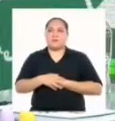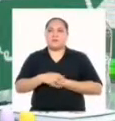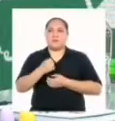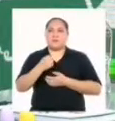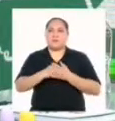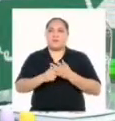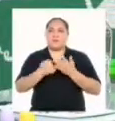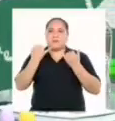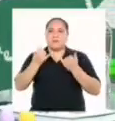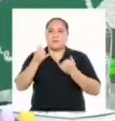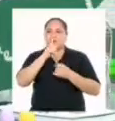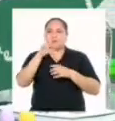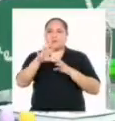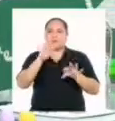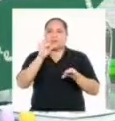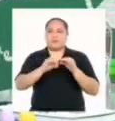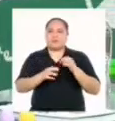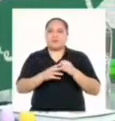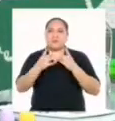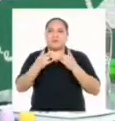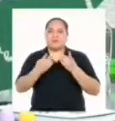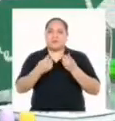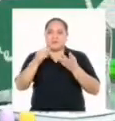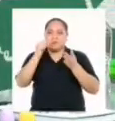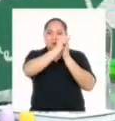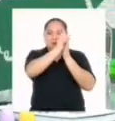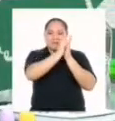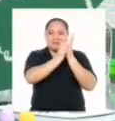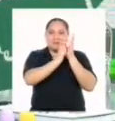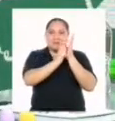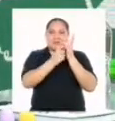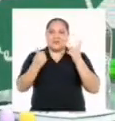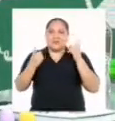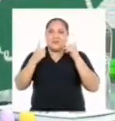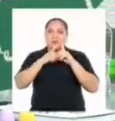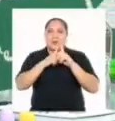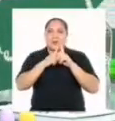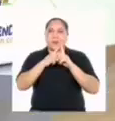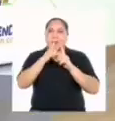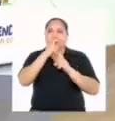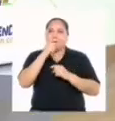Hijo, ahora no encuentro la receta de torta de chocolate del abuelo.